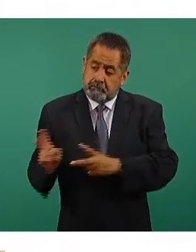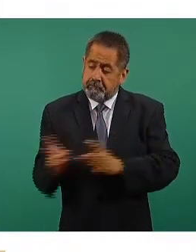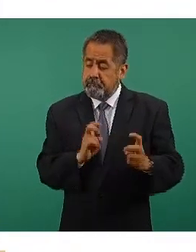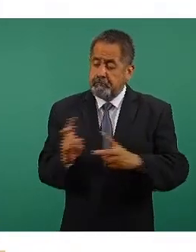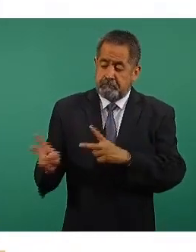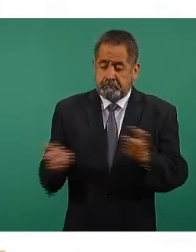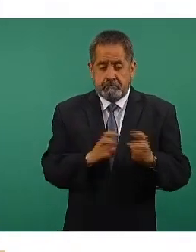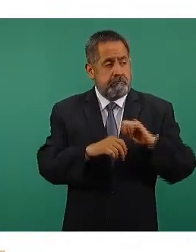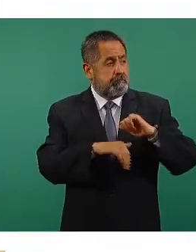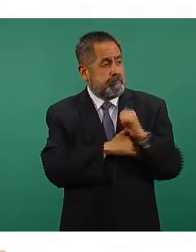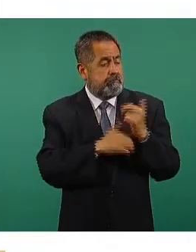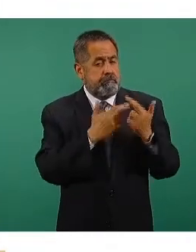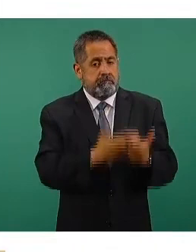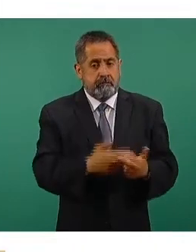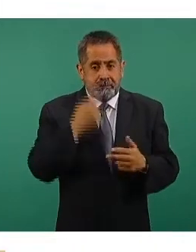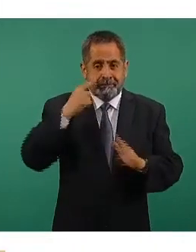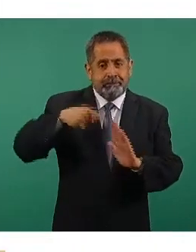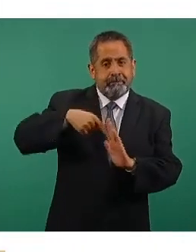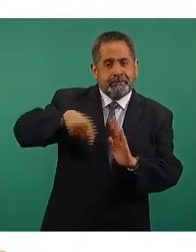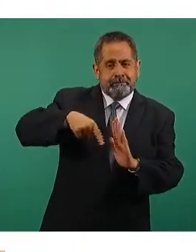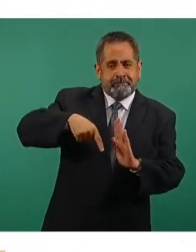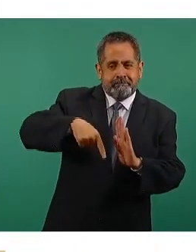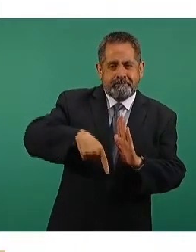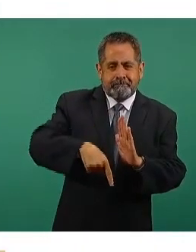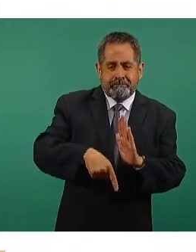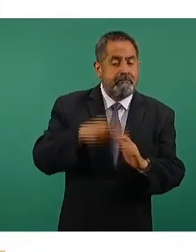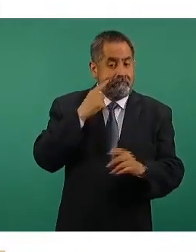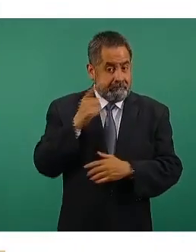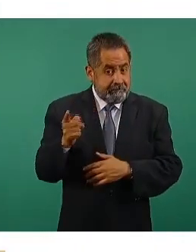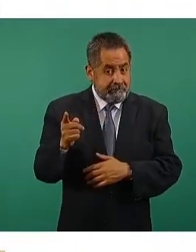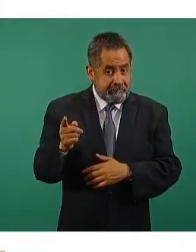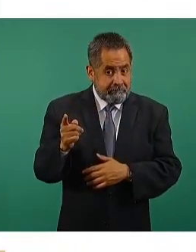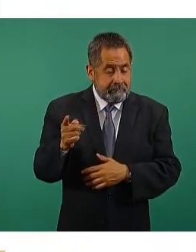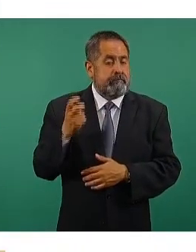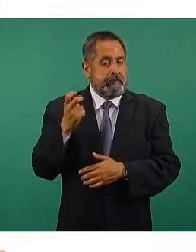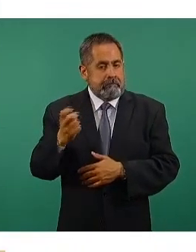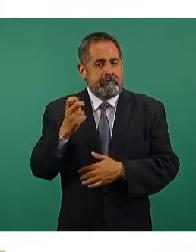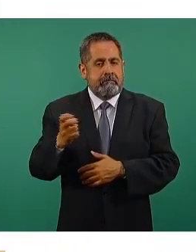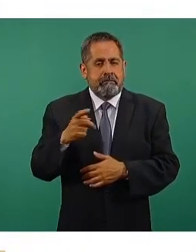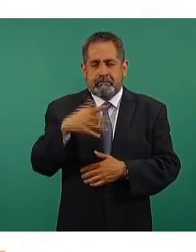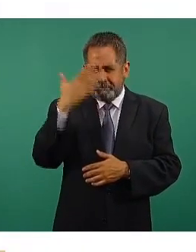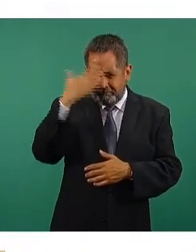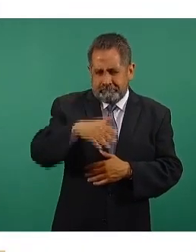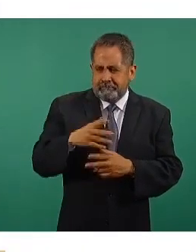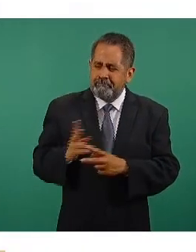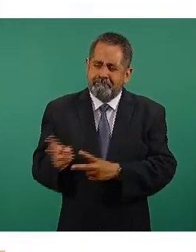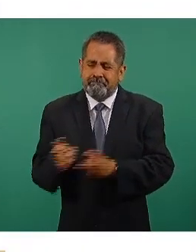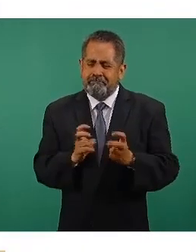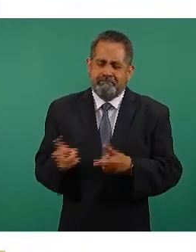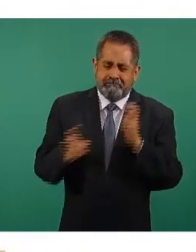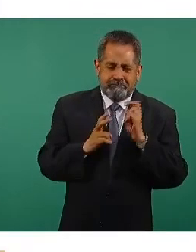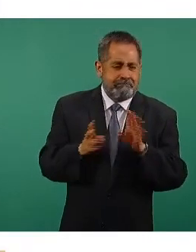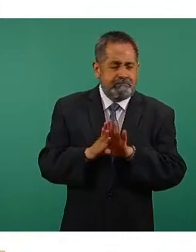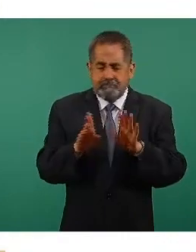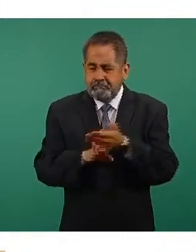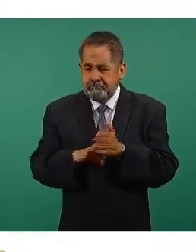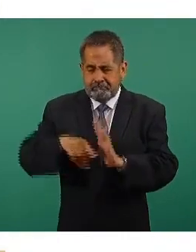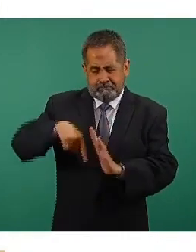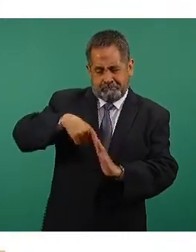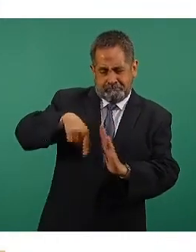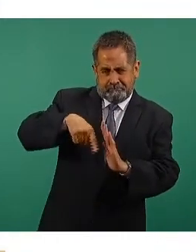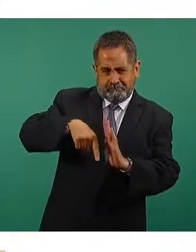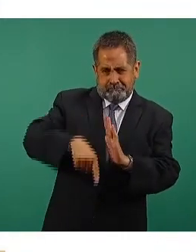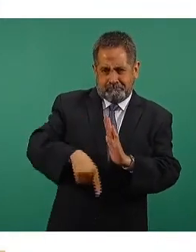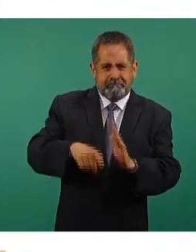parte de aquí, el taladro hechizo. Esto se utiliza por parte de los que se dedican al mercado ilícito de combustible, son